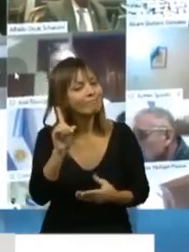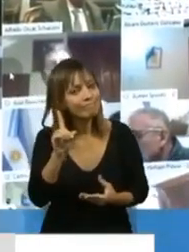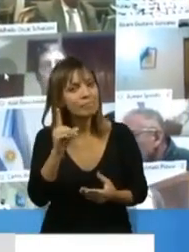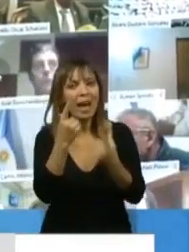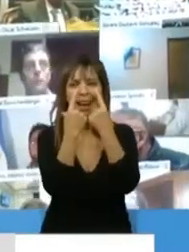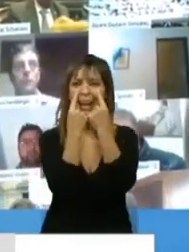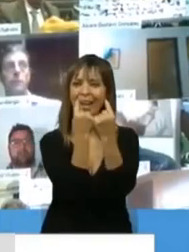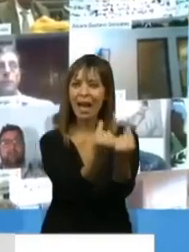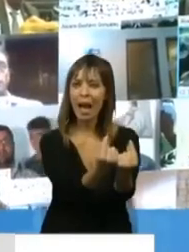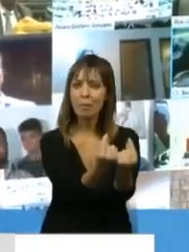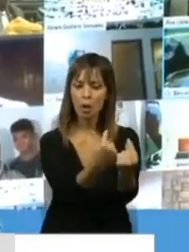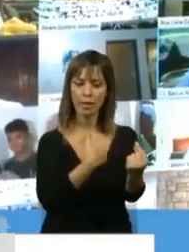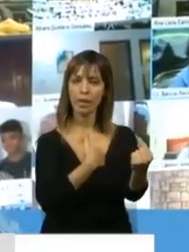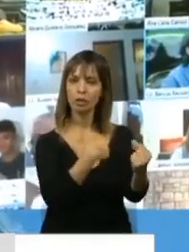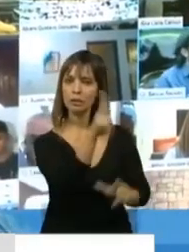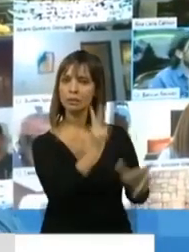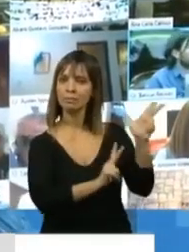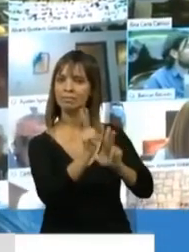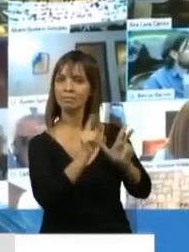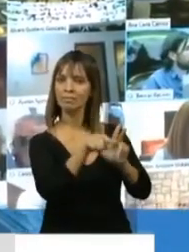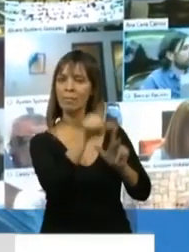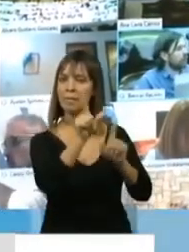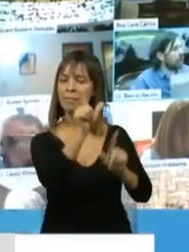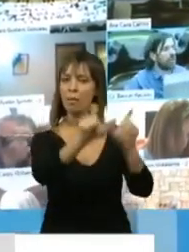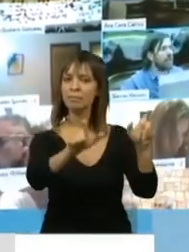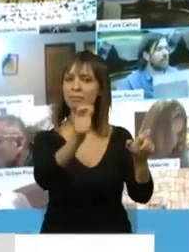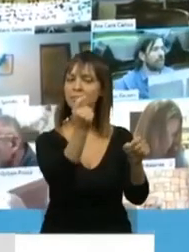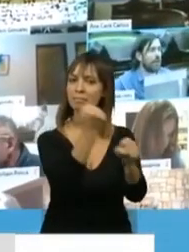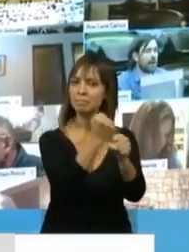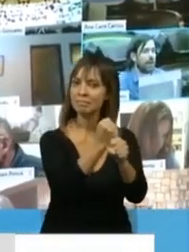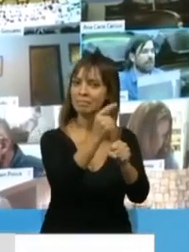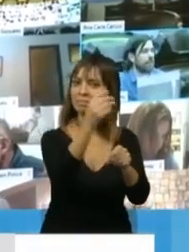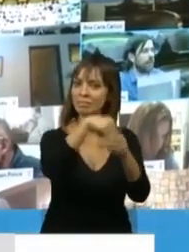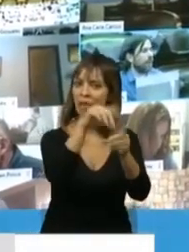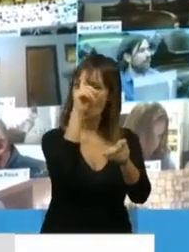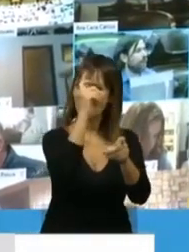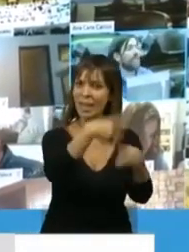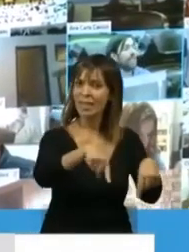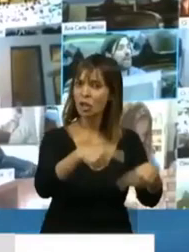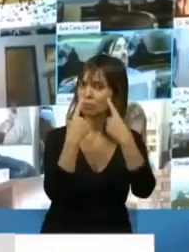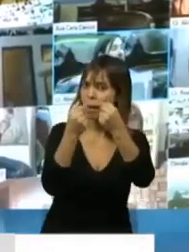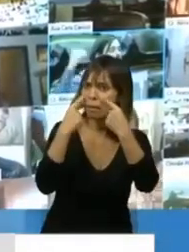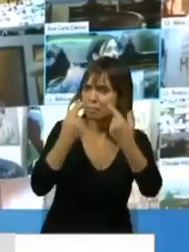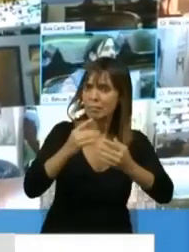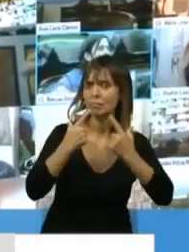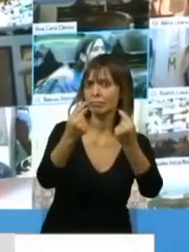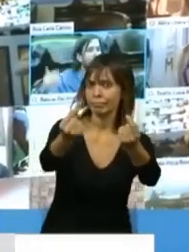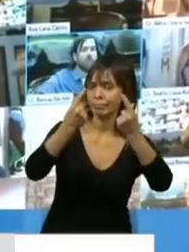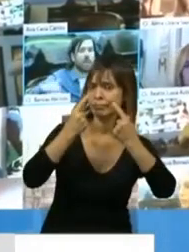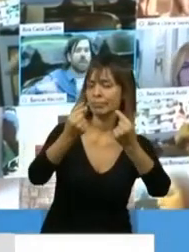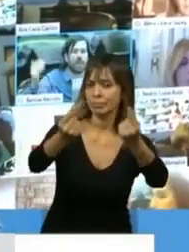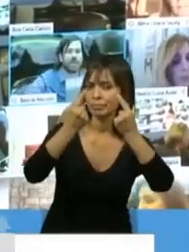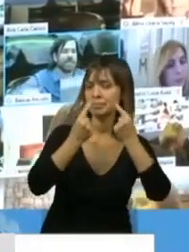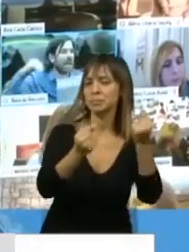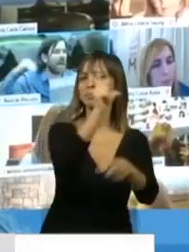reclamo que a nosotros nos hacen llegar esas trabajadoras y trabajadores y que lo han manifestado en múltiples protestas a lo largo y a lo ancho del